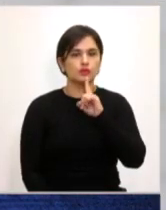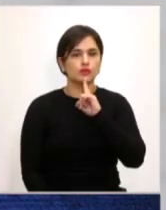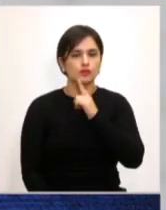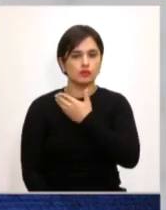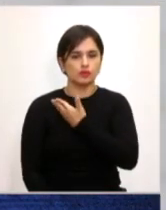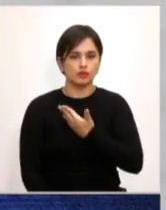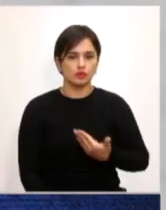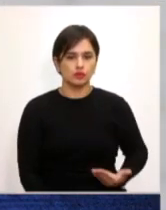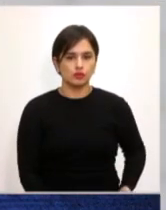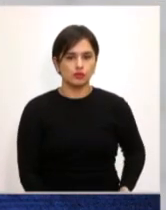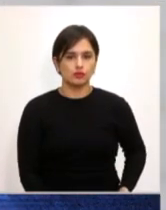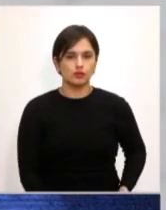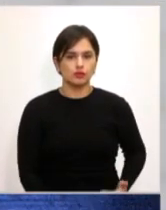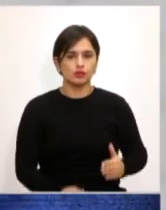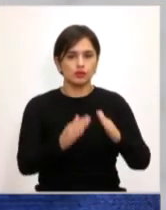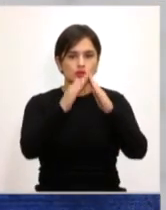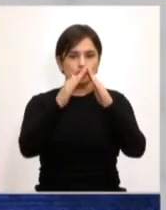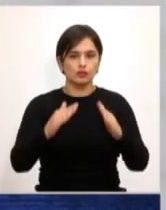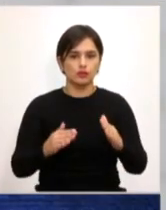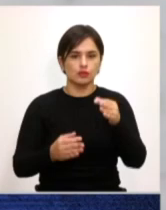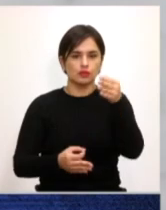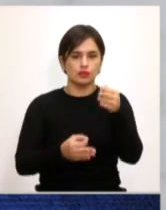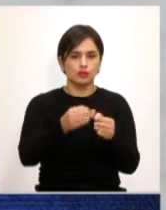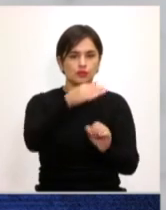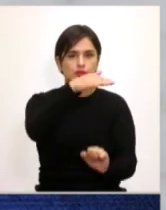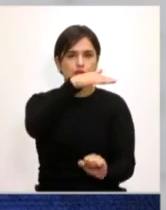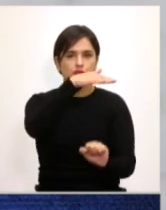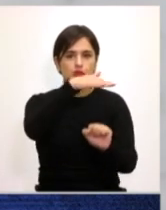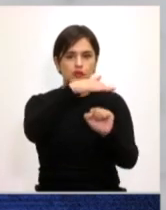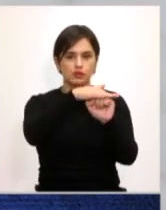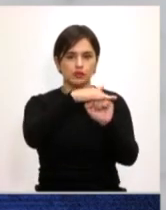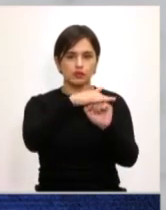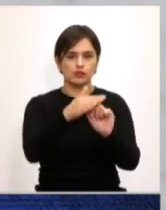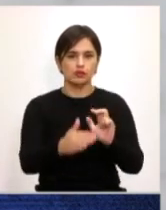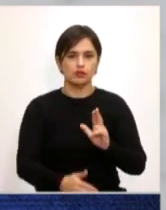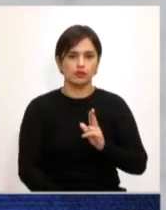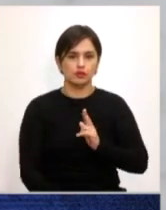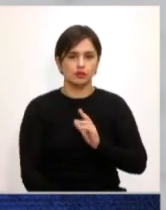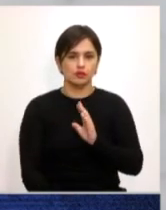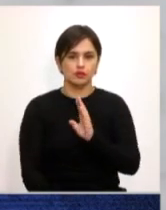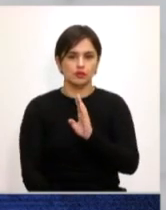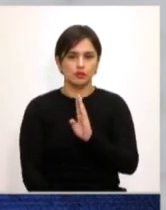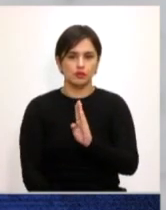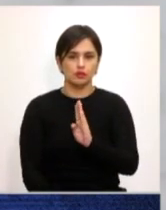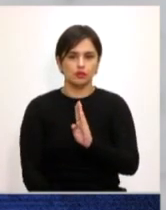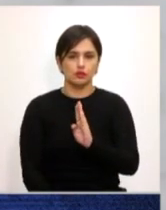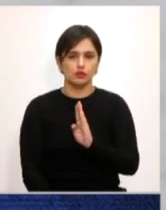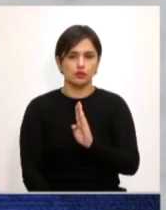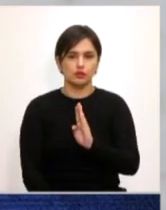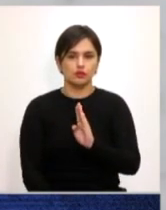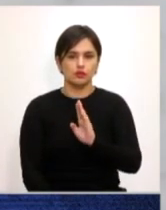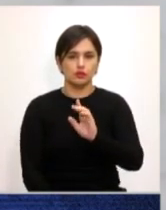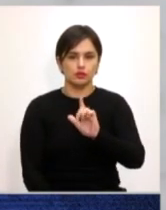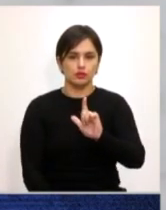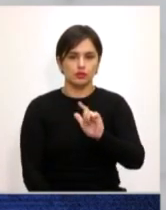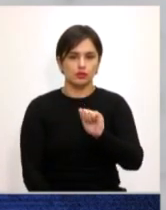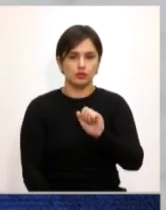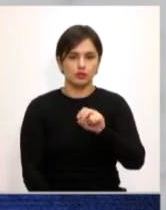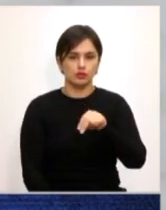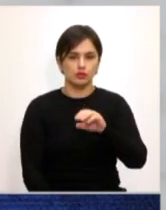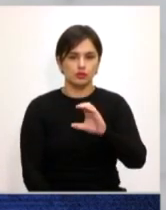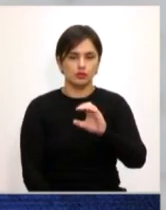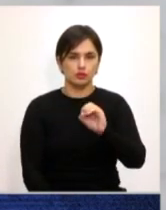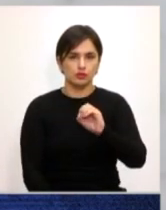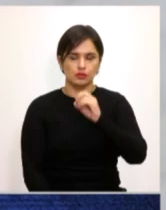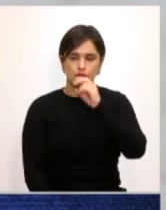de la excelentísima Corte Suprema de Justicia, don Ricardo Blanco Herrera. Honorable